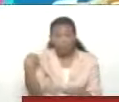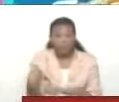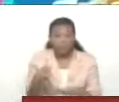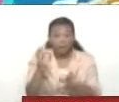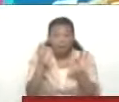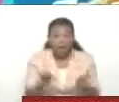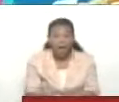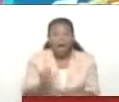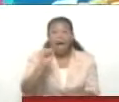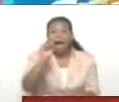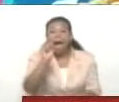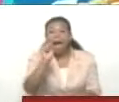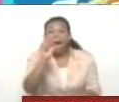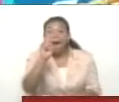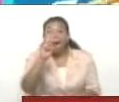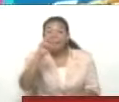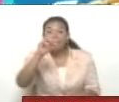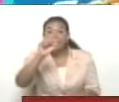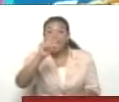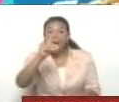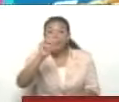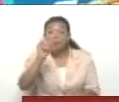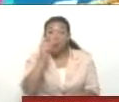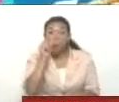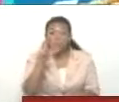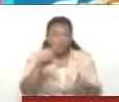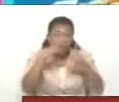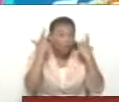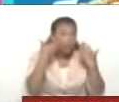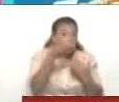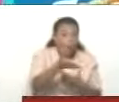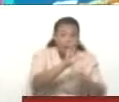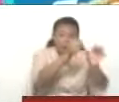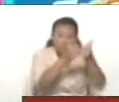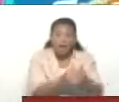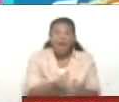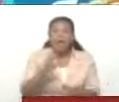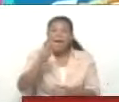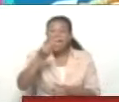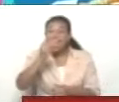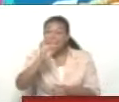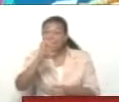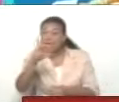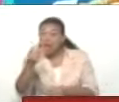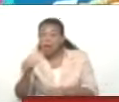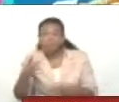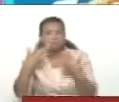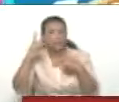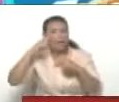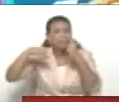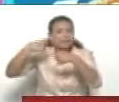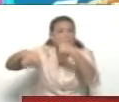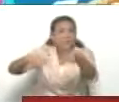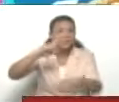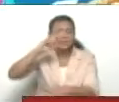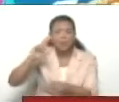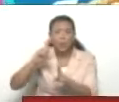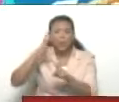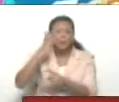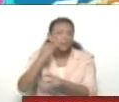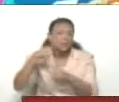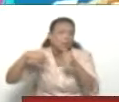gran Armando Reverón fue un gran muñequero y el gran Aquiles Nazoa. Tenemos una tradición hermosísima de